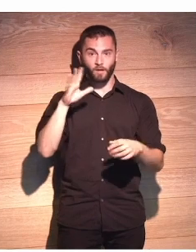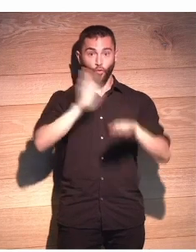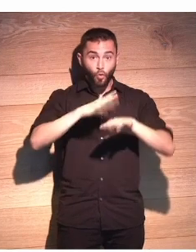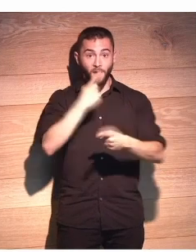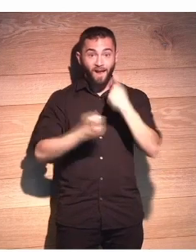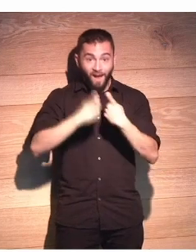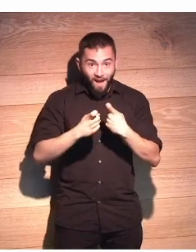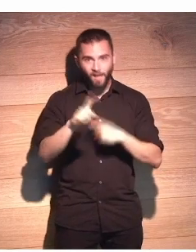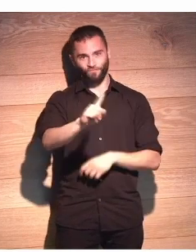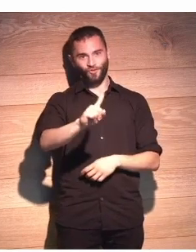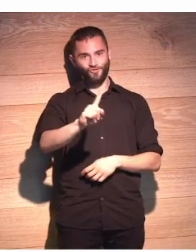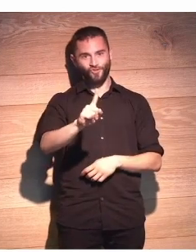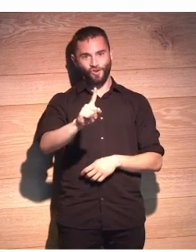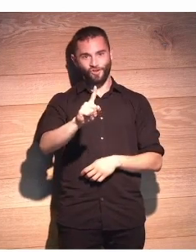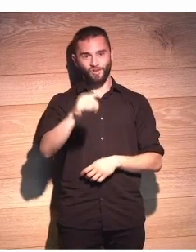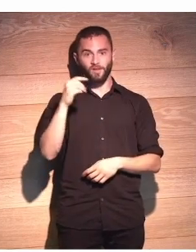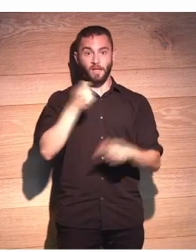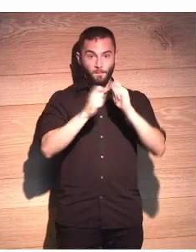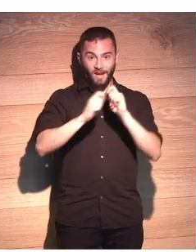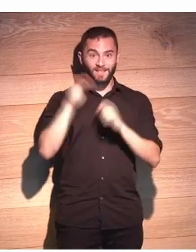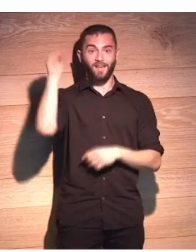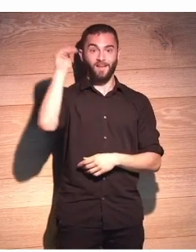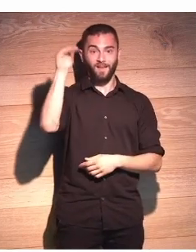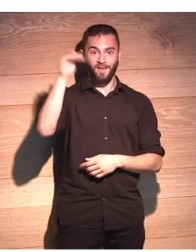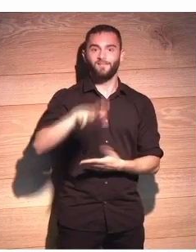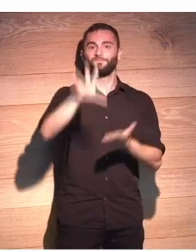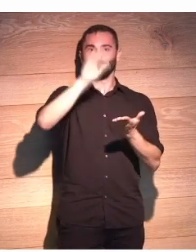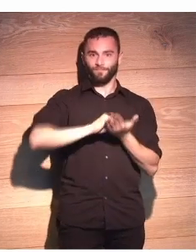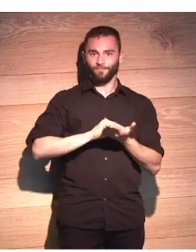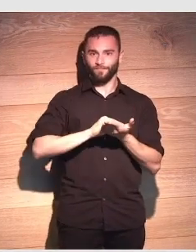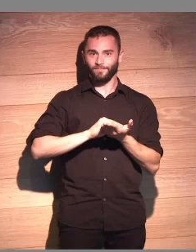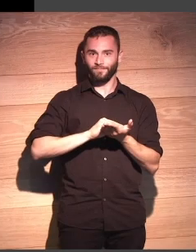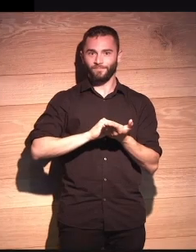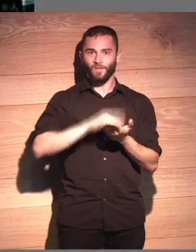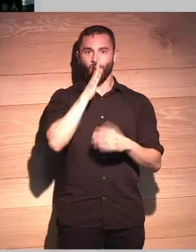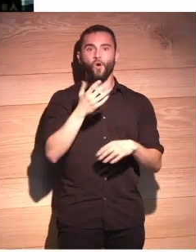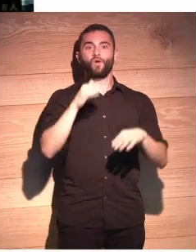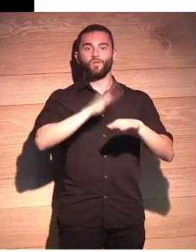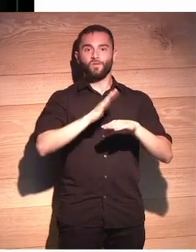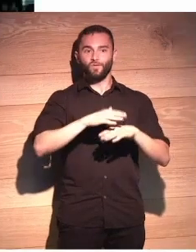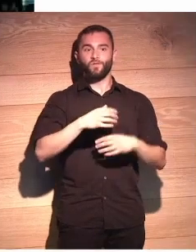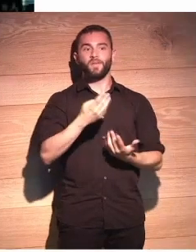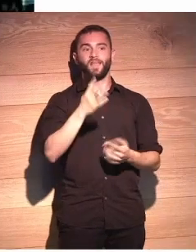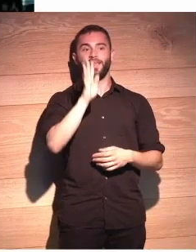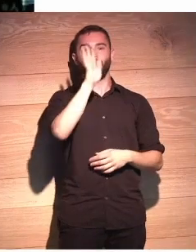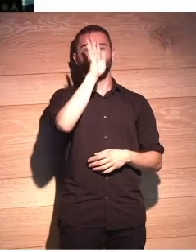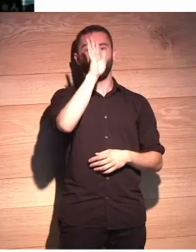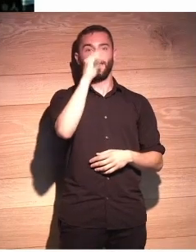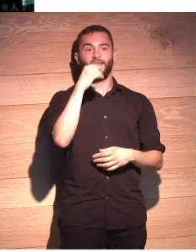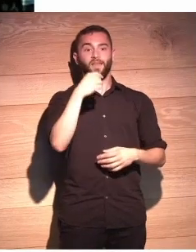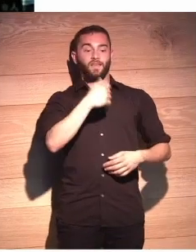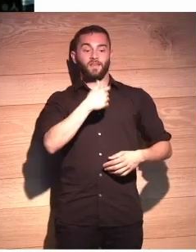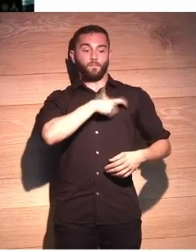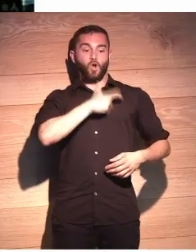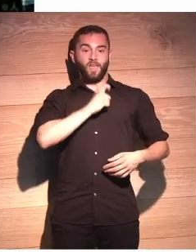Cataluña, y sin embargo la prensa extranjera recogió que estaban partiéndole la cabeza a la gente en Cataluña, la policía española.